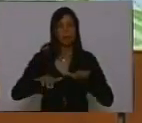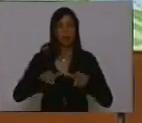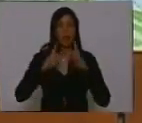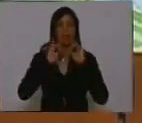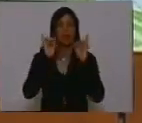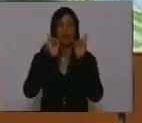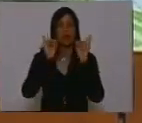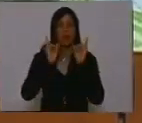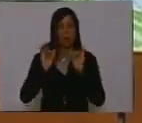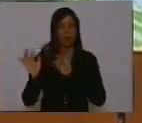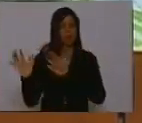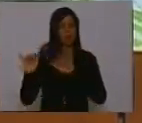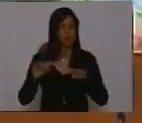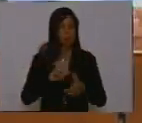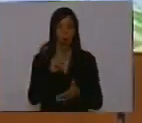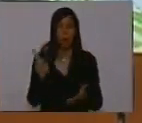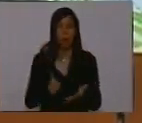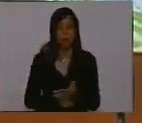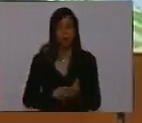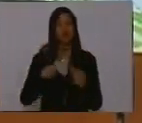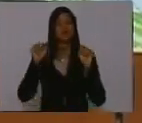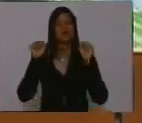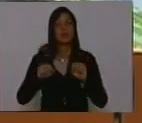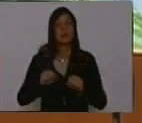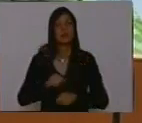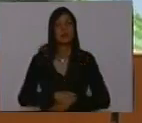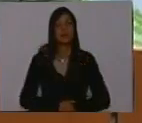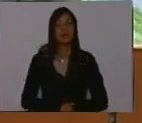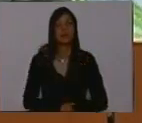Si hay quórum, compatriota presidente.